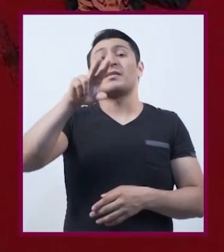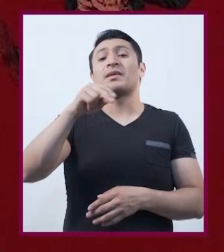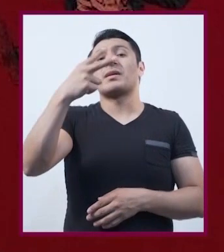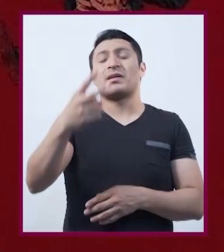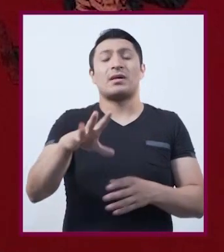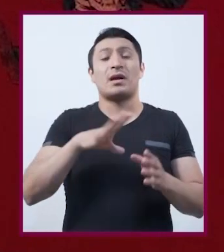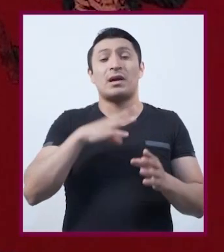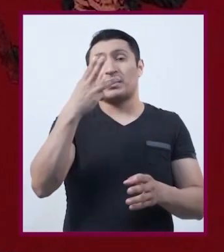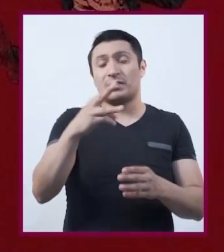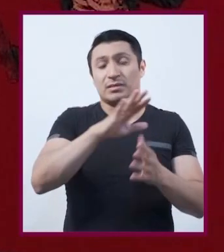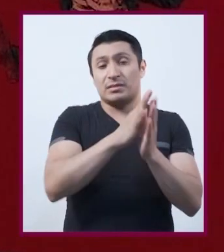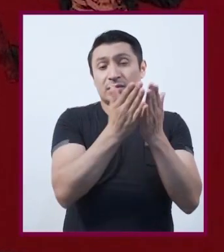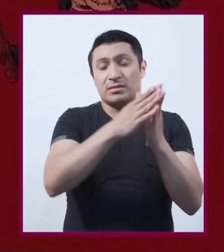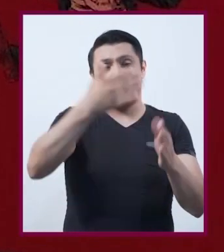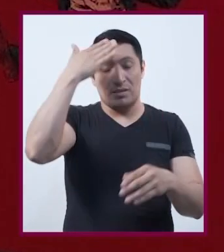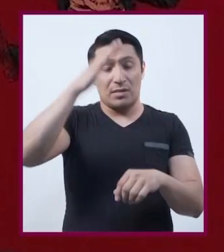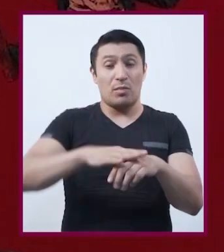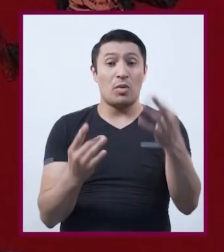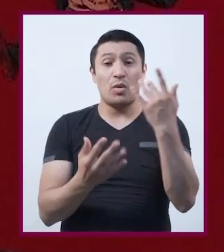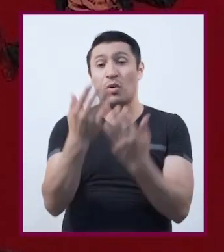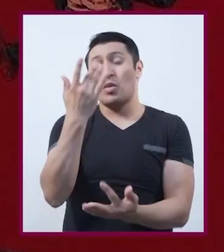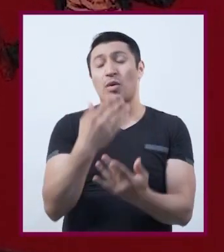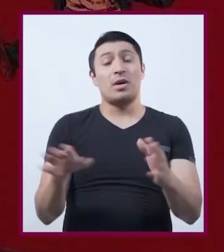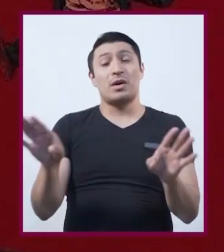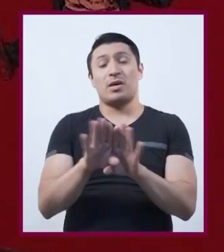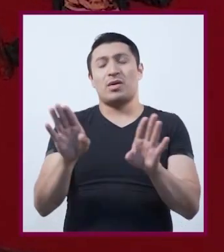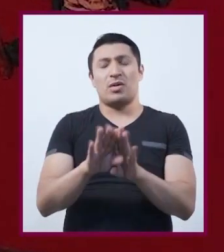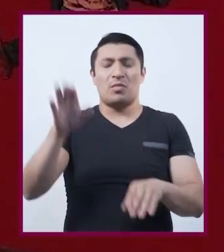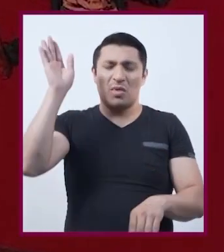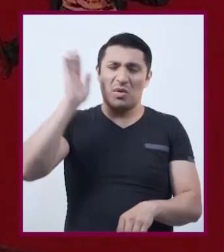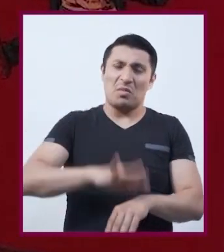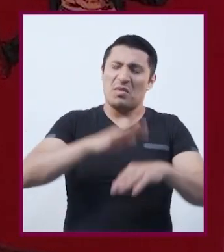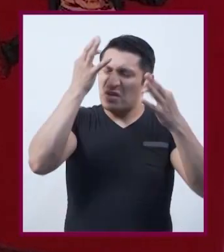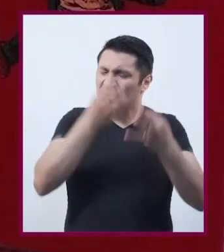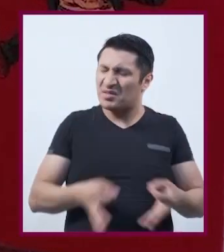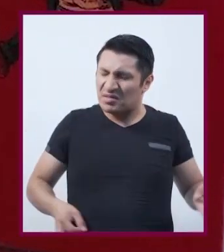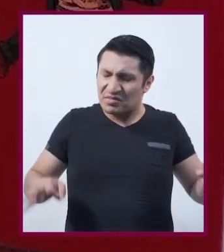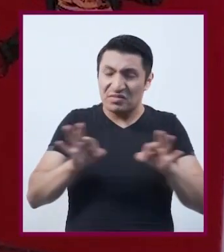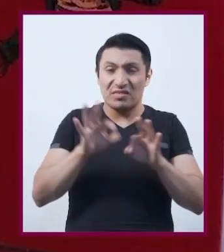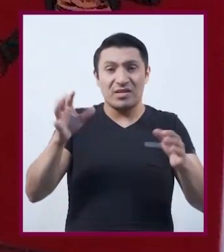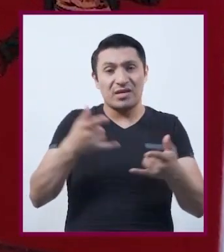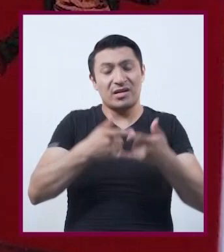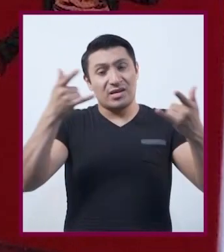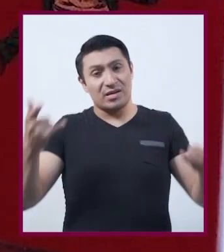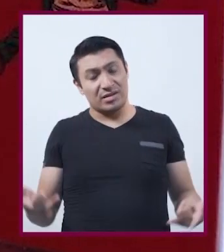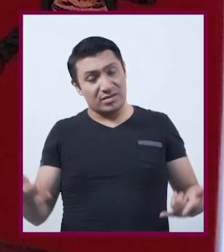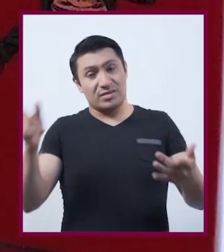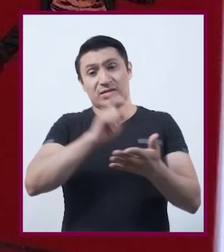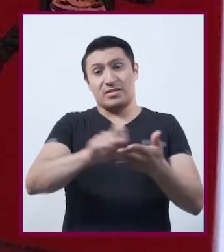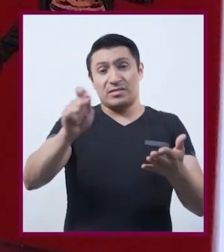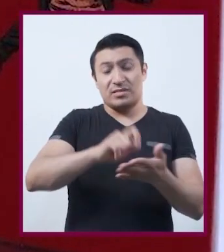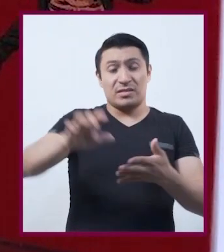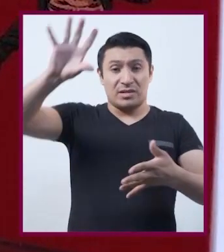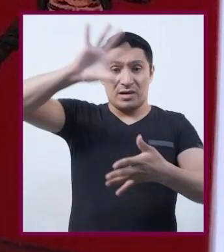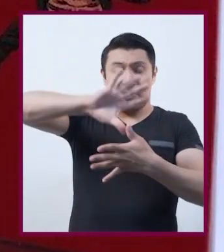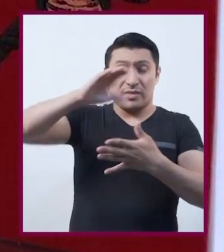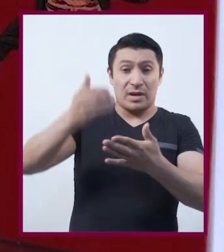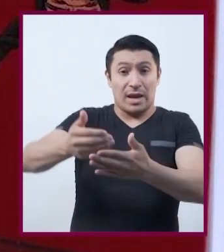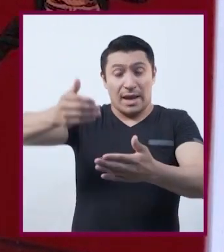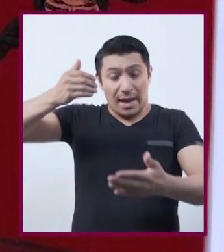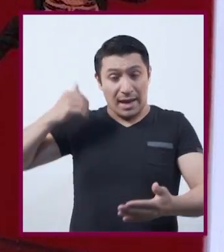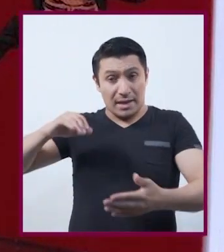de América desde su origen precolombino hasta el presente. Lo anterior de una forma bastante original,